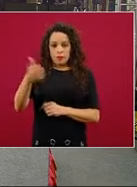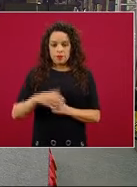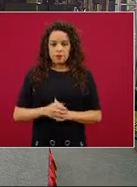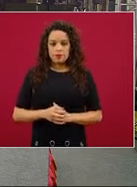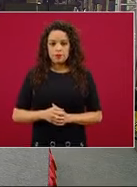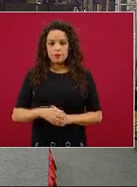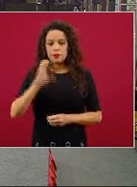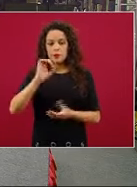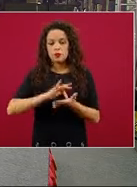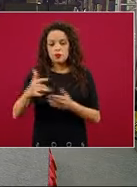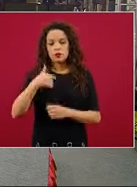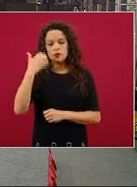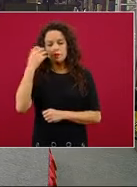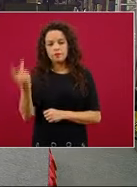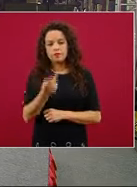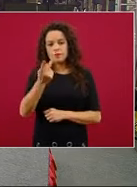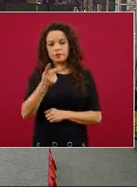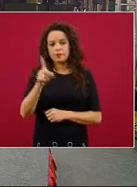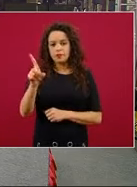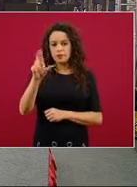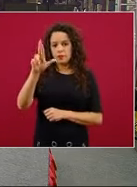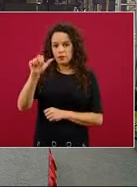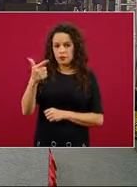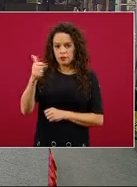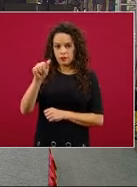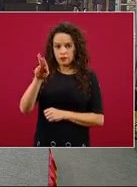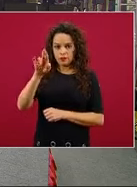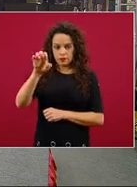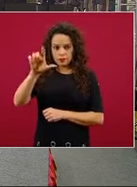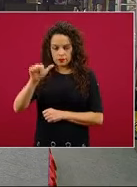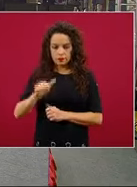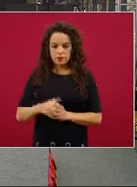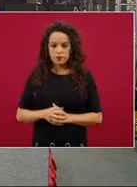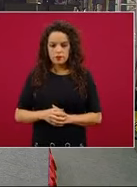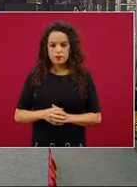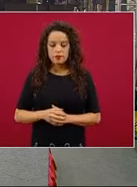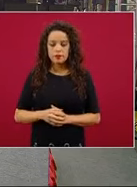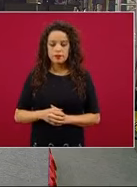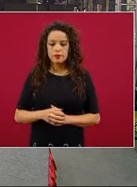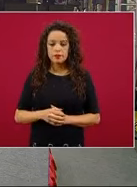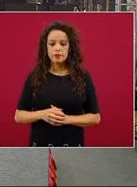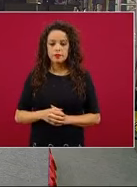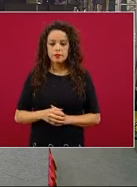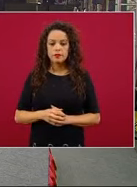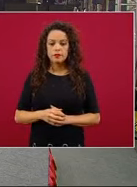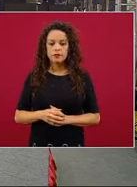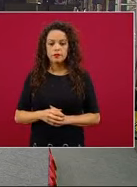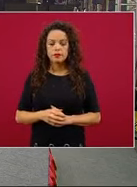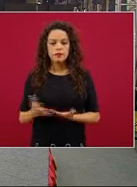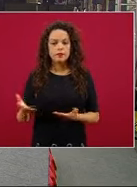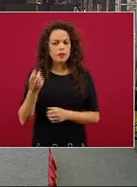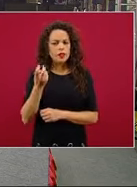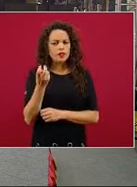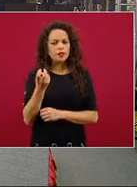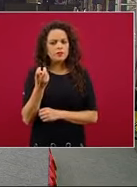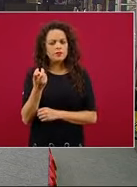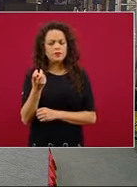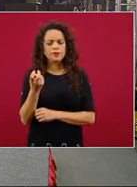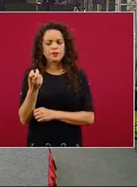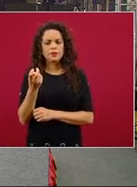Muchas gracias. Preguntarle a la doctora Gabriela si de estos